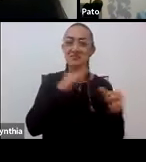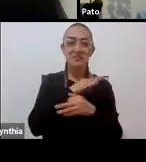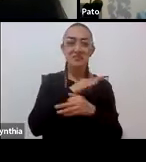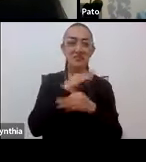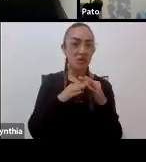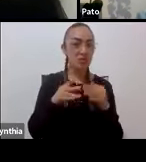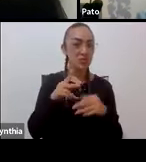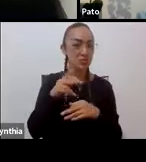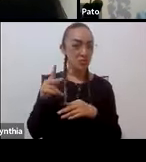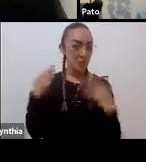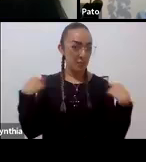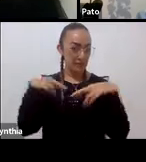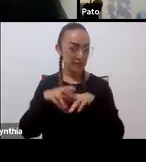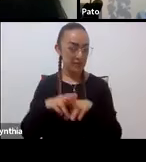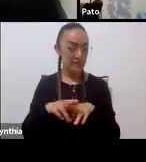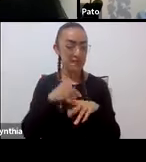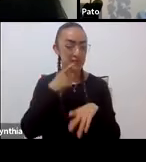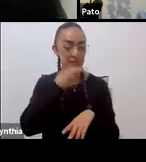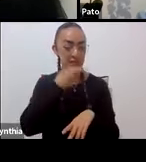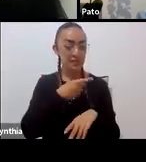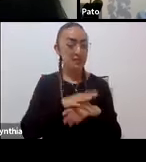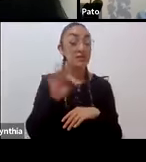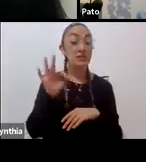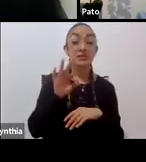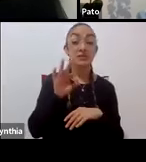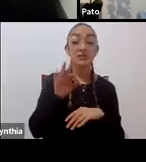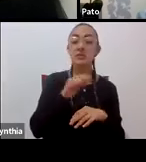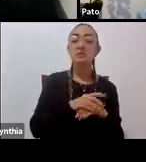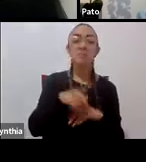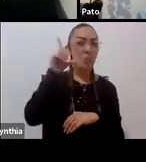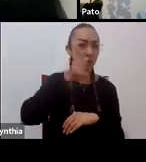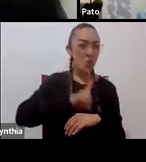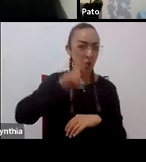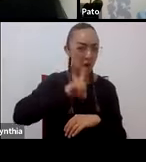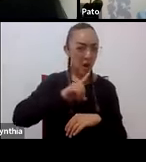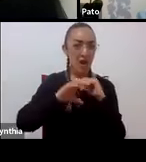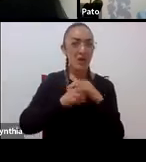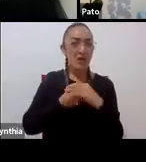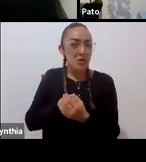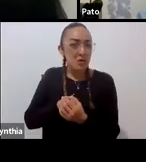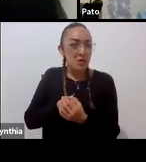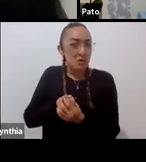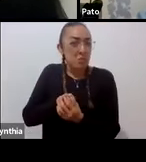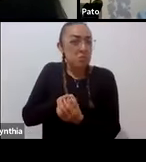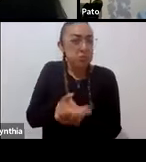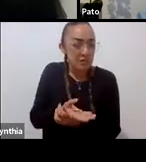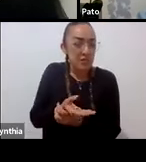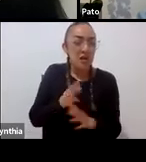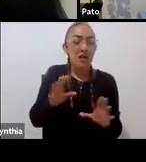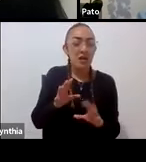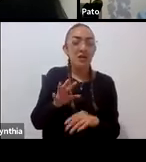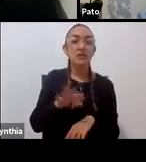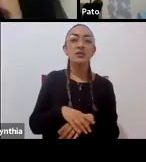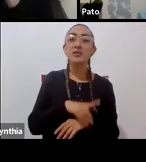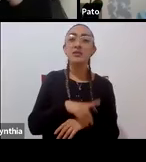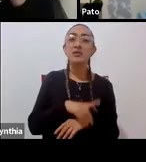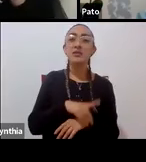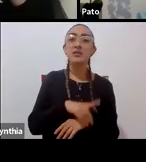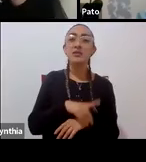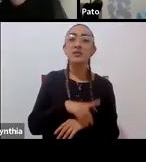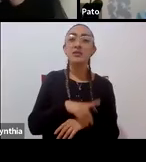que es otra plomera, dice, si las mujeres parimos, ¿cómo demonios no vamos a poder apretar un tubo? ¿No?